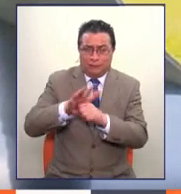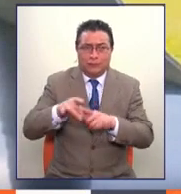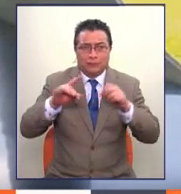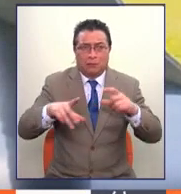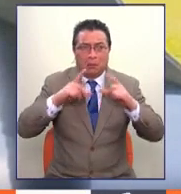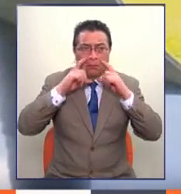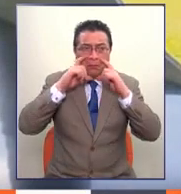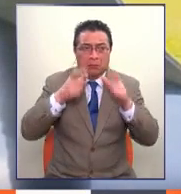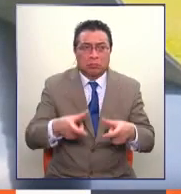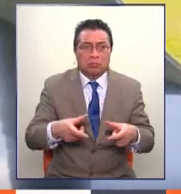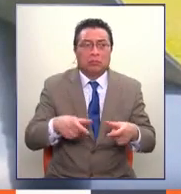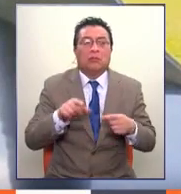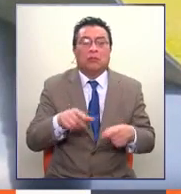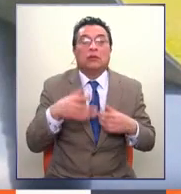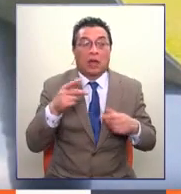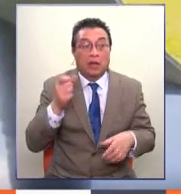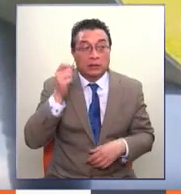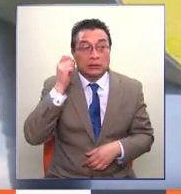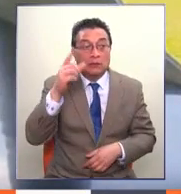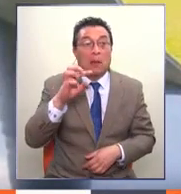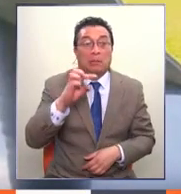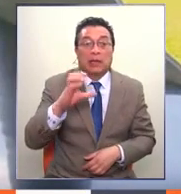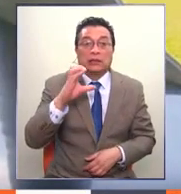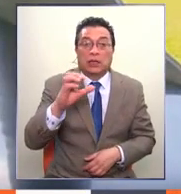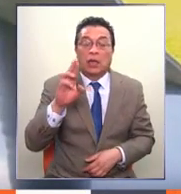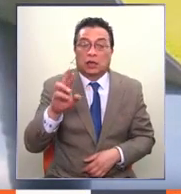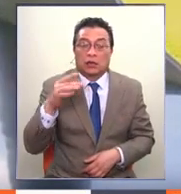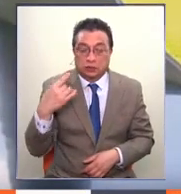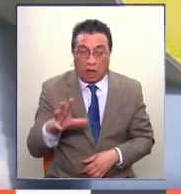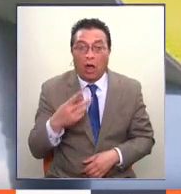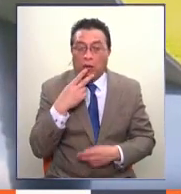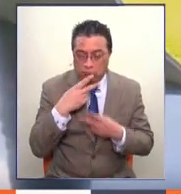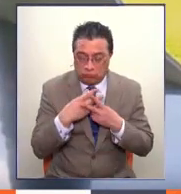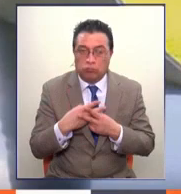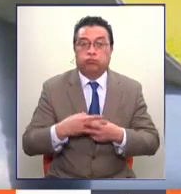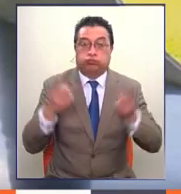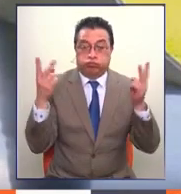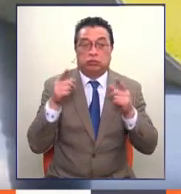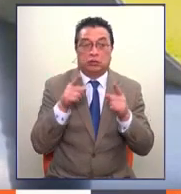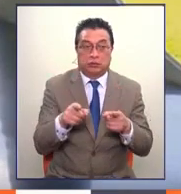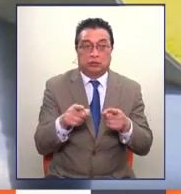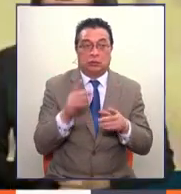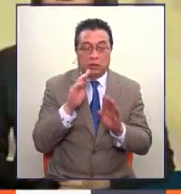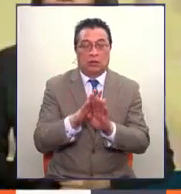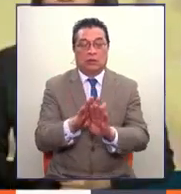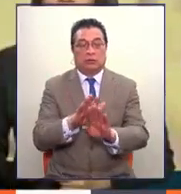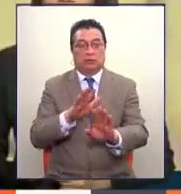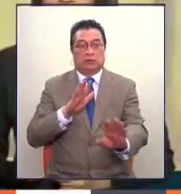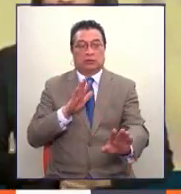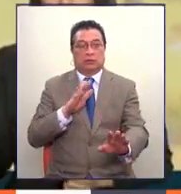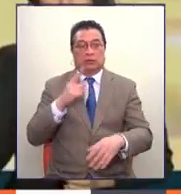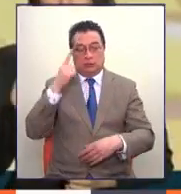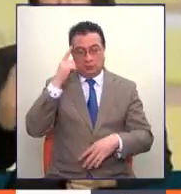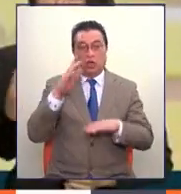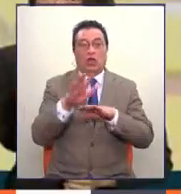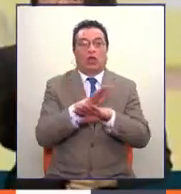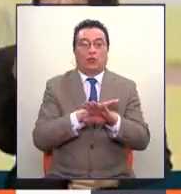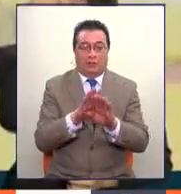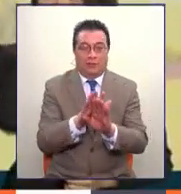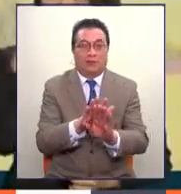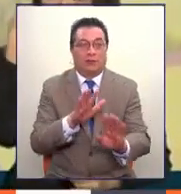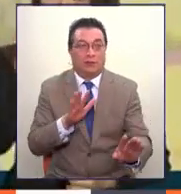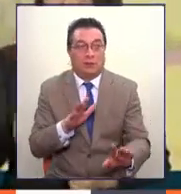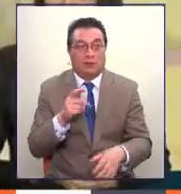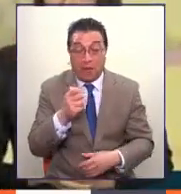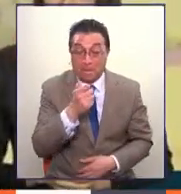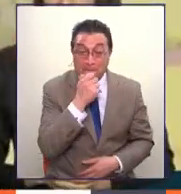esto fue después de saber el PCR. Sí, claro, esto es cuando anunció que estaba, de hecho se aleja pensando, tomando esa precaución. Exacto. ¿Y son los